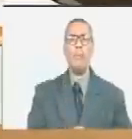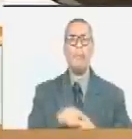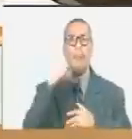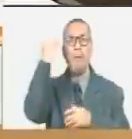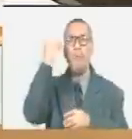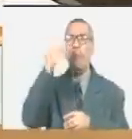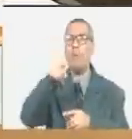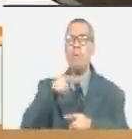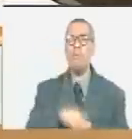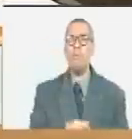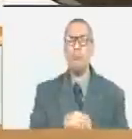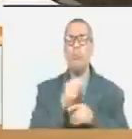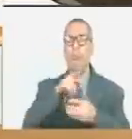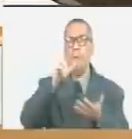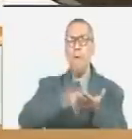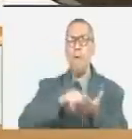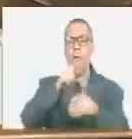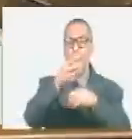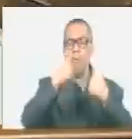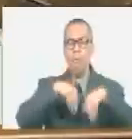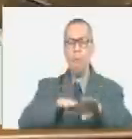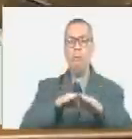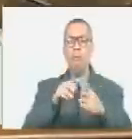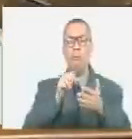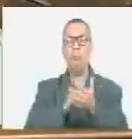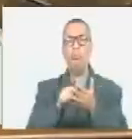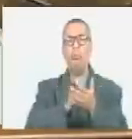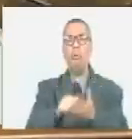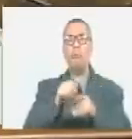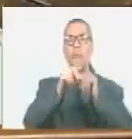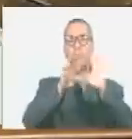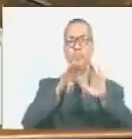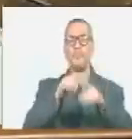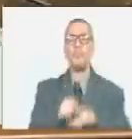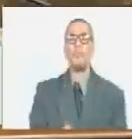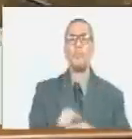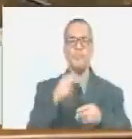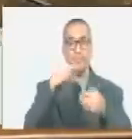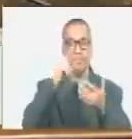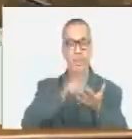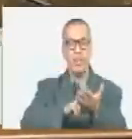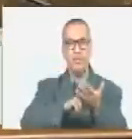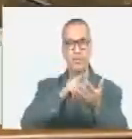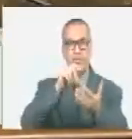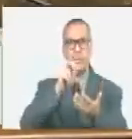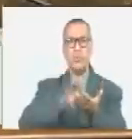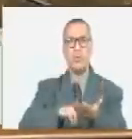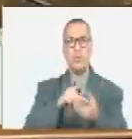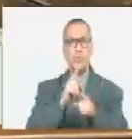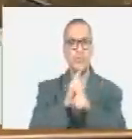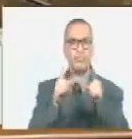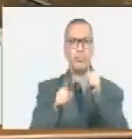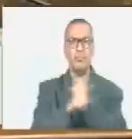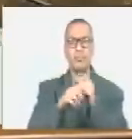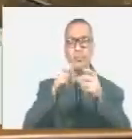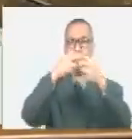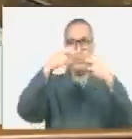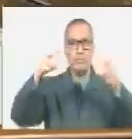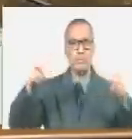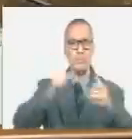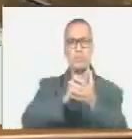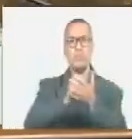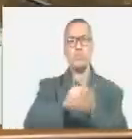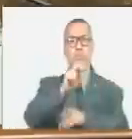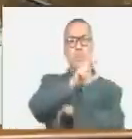consideración. Aprobado. Siguiente. 79º. Se sugiere aprobar sin modificación la denominación del epígrafe del